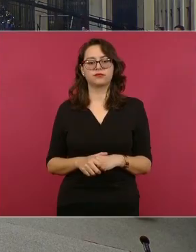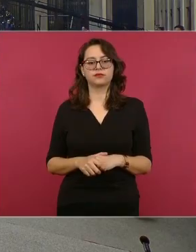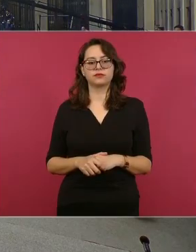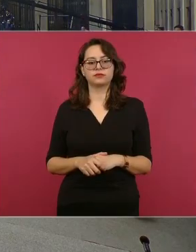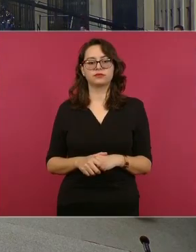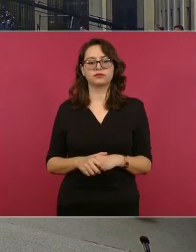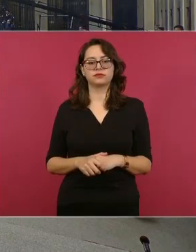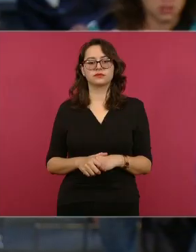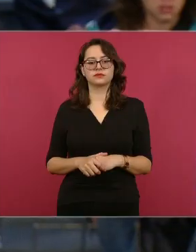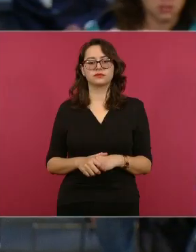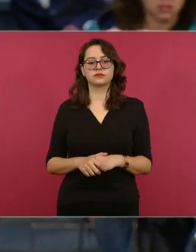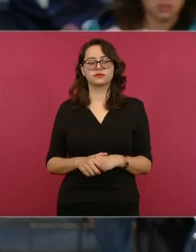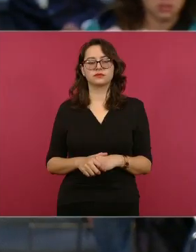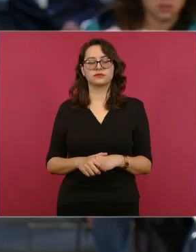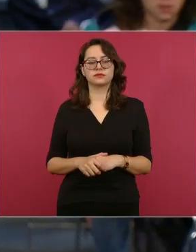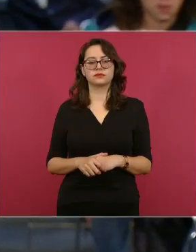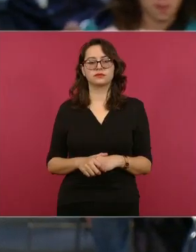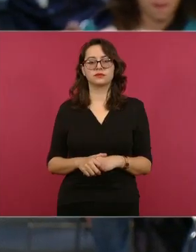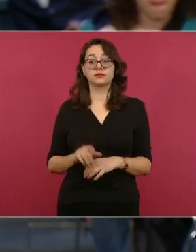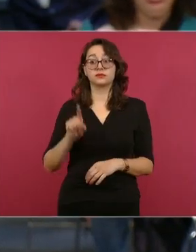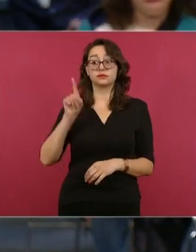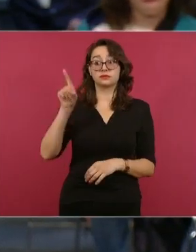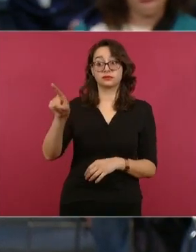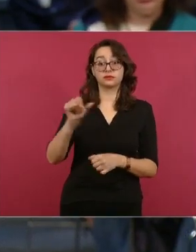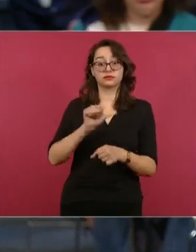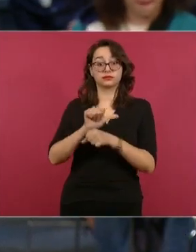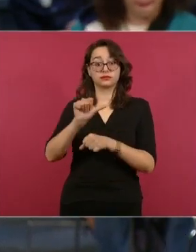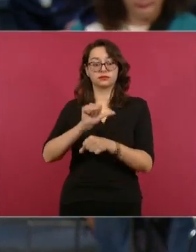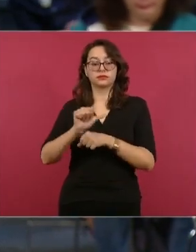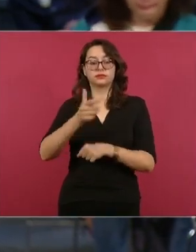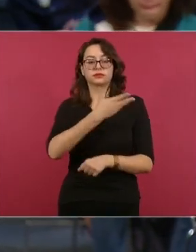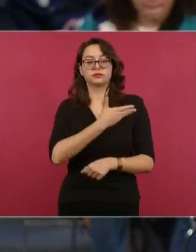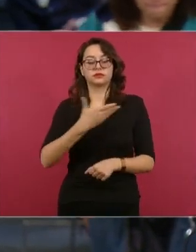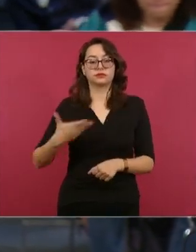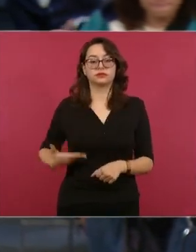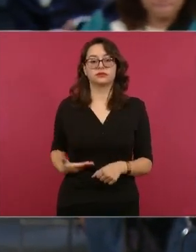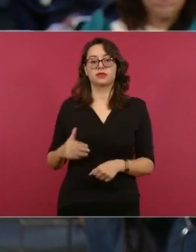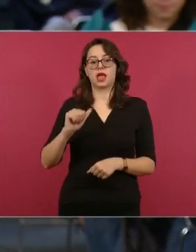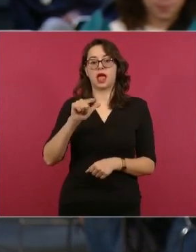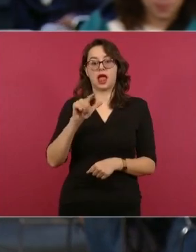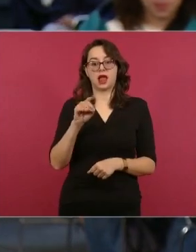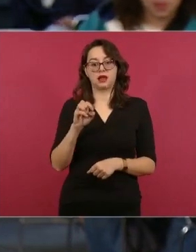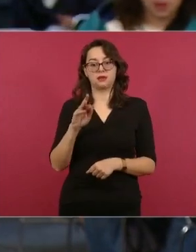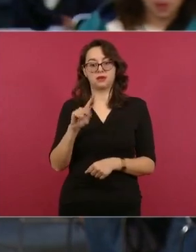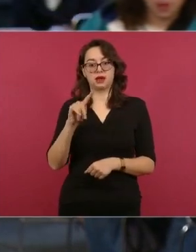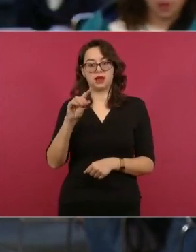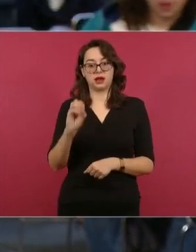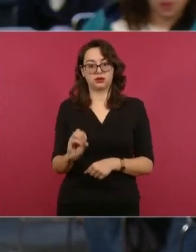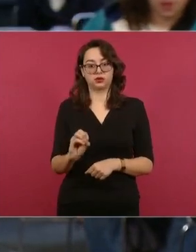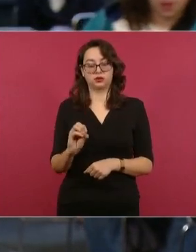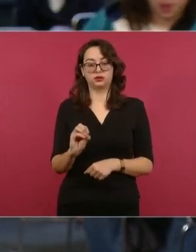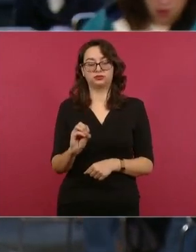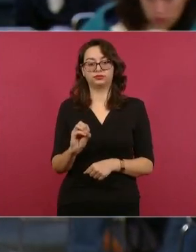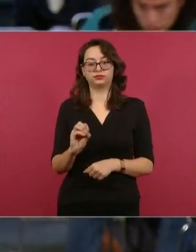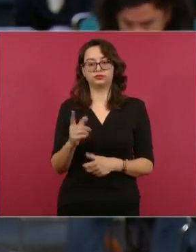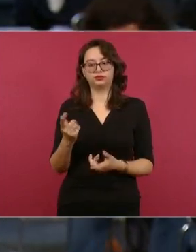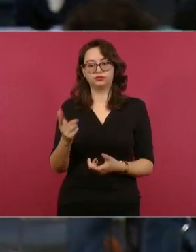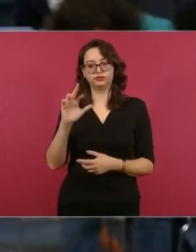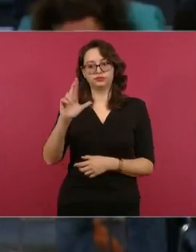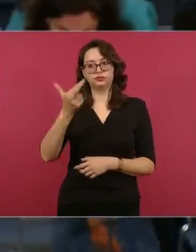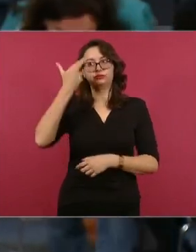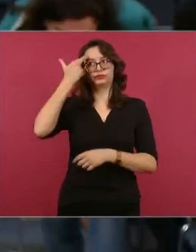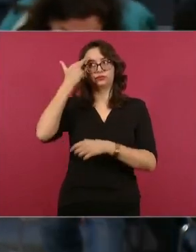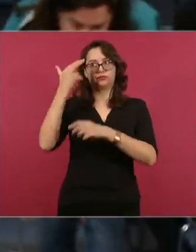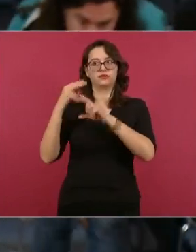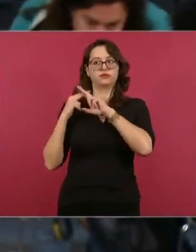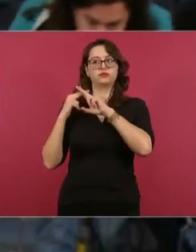el presidente de Argentina, Alberto Fernández, hizo unas declaraciones en este marco del 50 aniversario